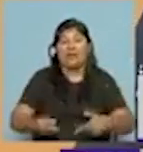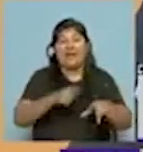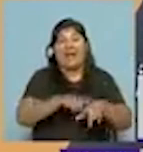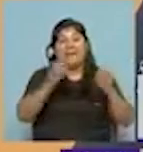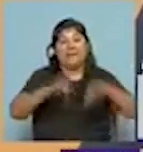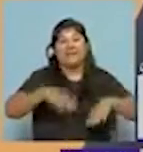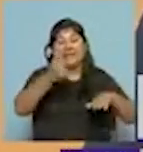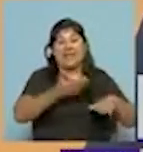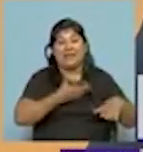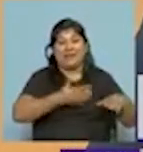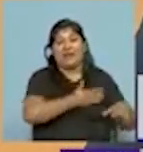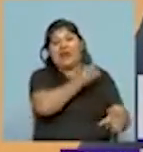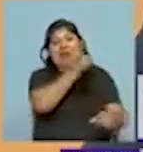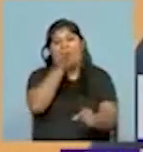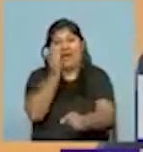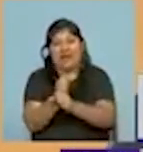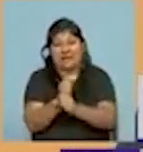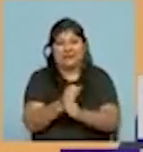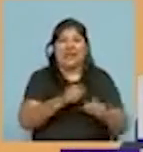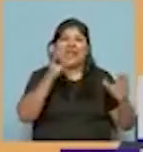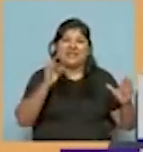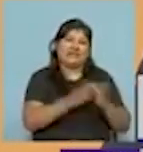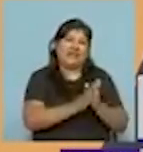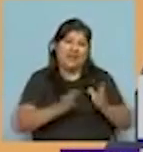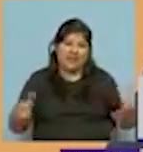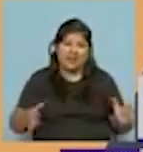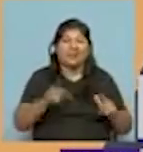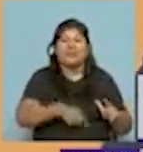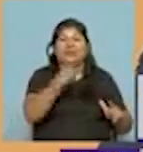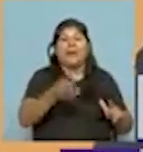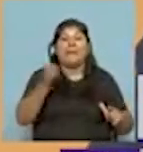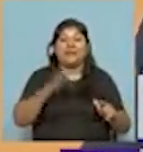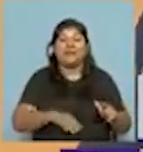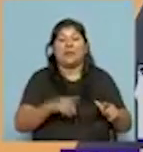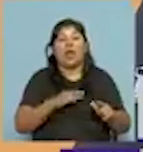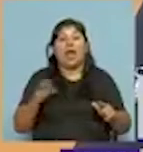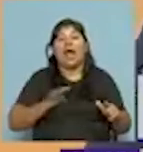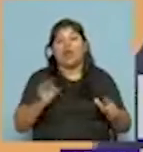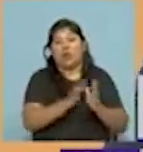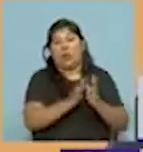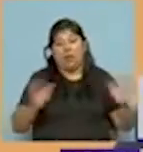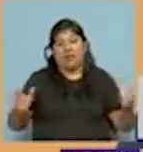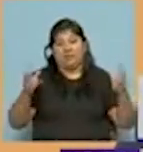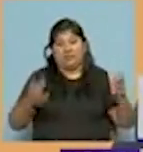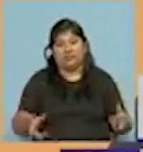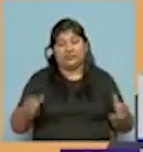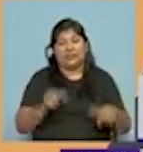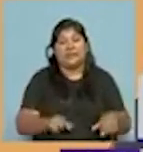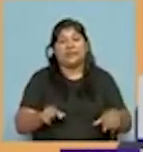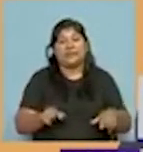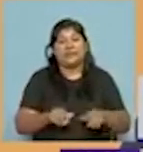y no terminan sino hasta fin de año o sea mañana empezamos pero se realizan durante todo el año mucha gente nos pregunta